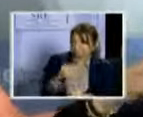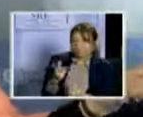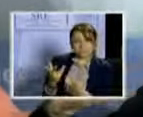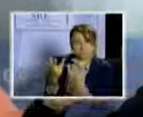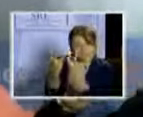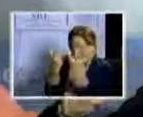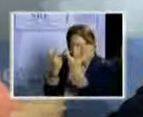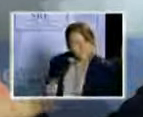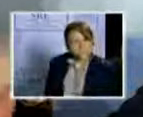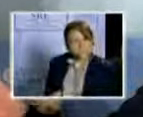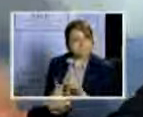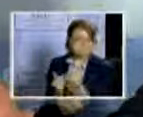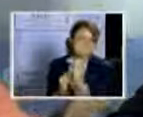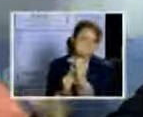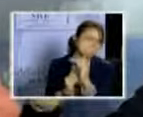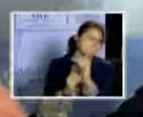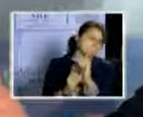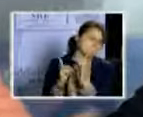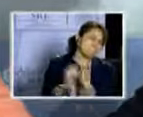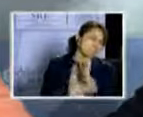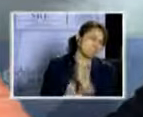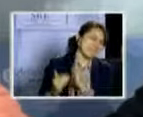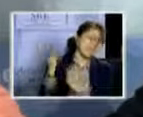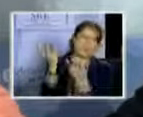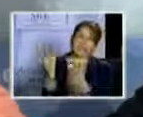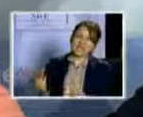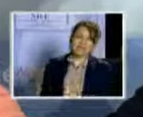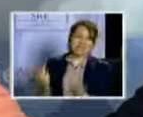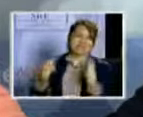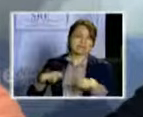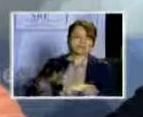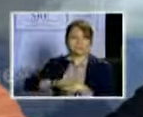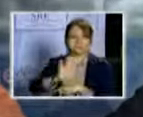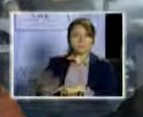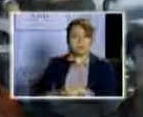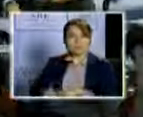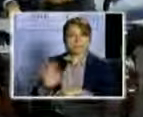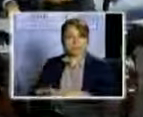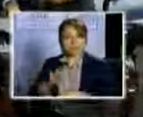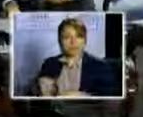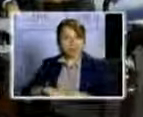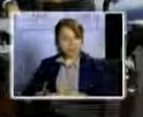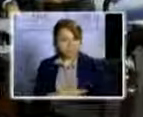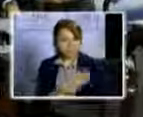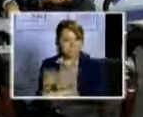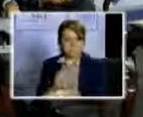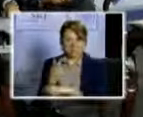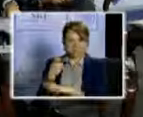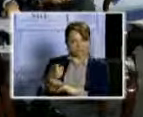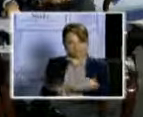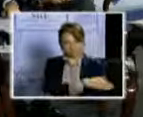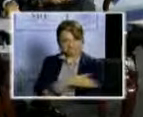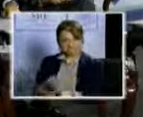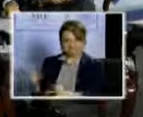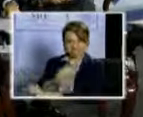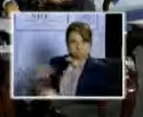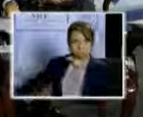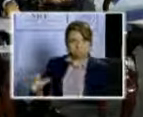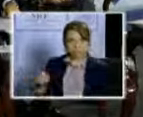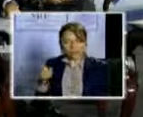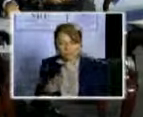un ataque de armas que después se comprobó que habían sido armas químicas, y nunca se pudo conseguir en todo el